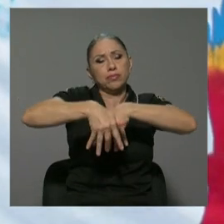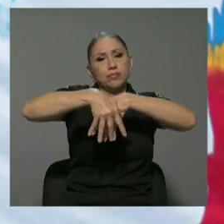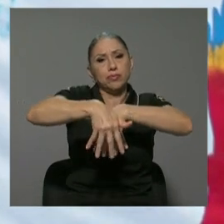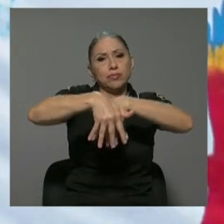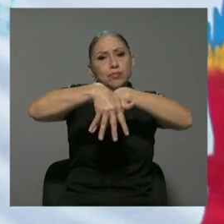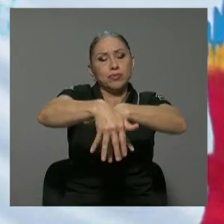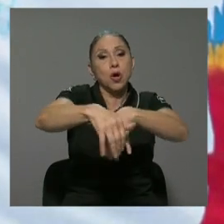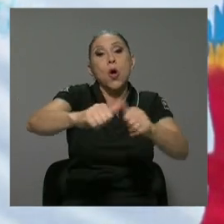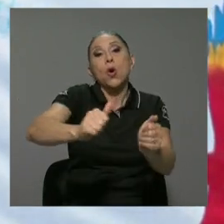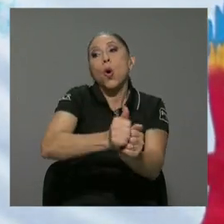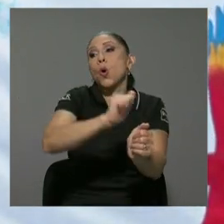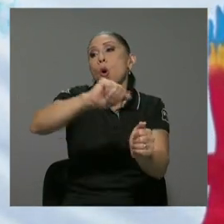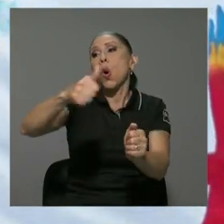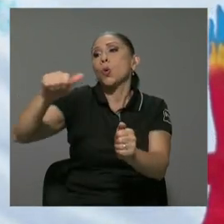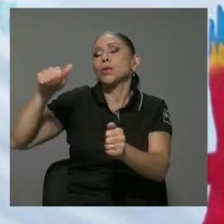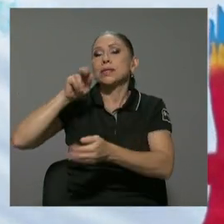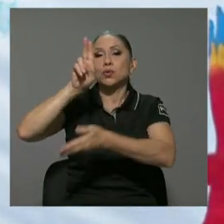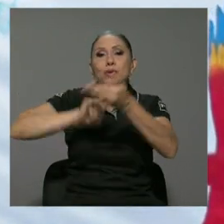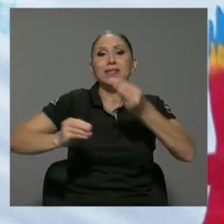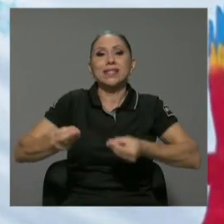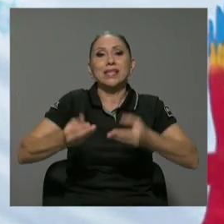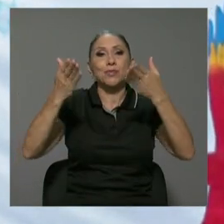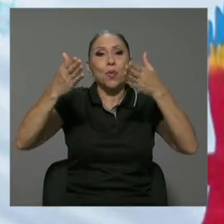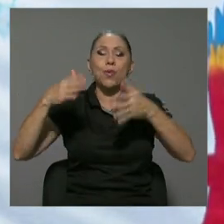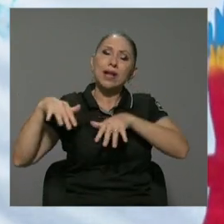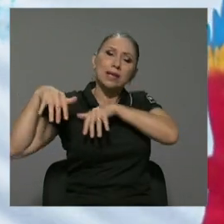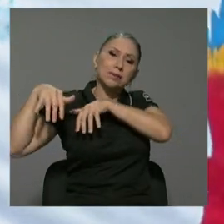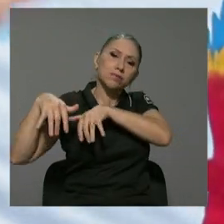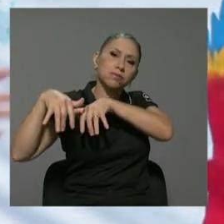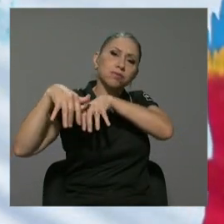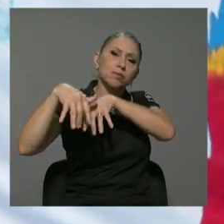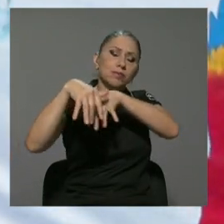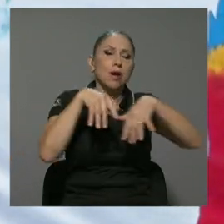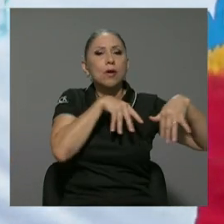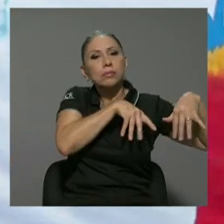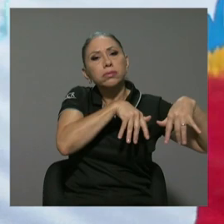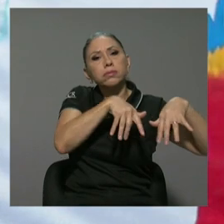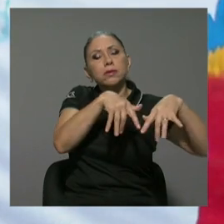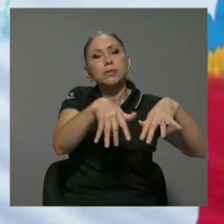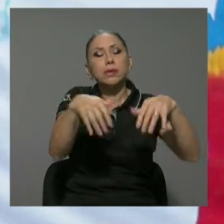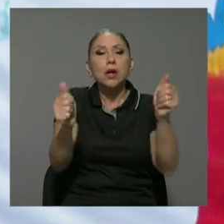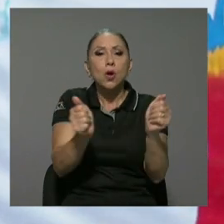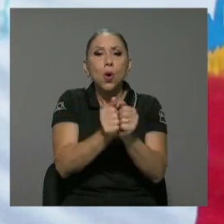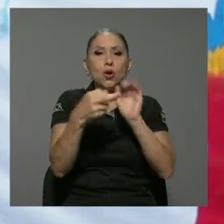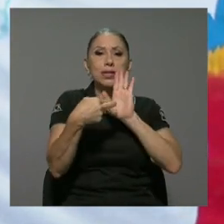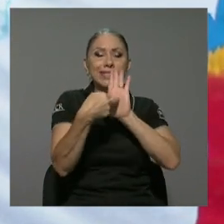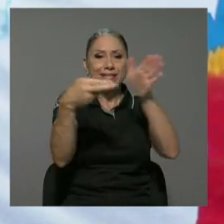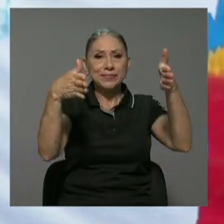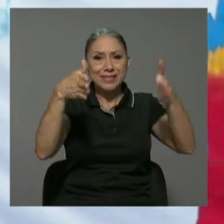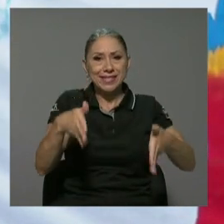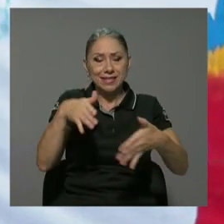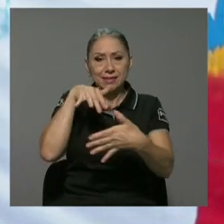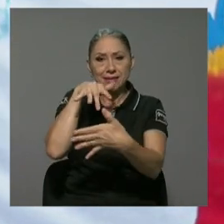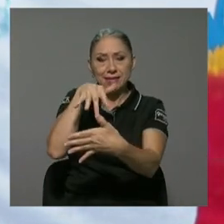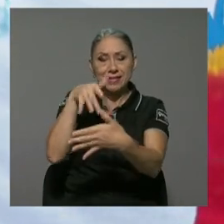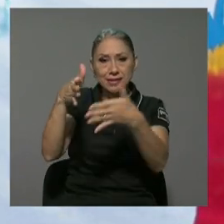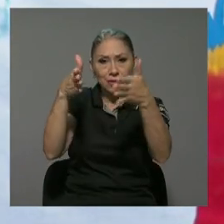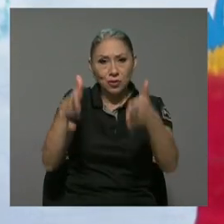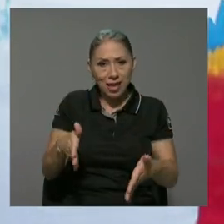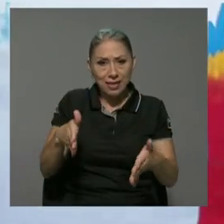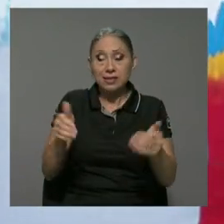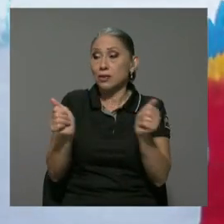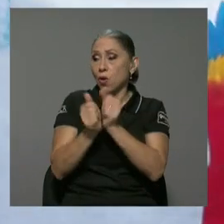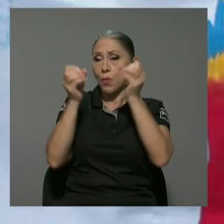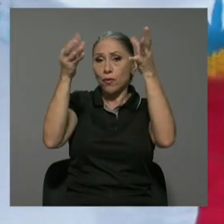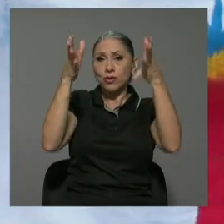con otras universidades públicas y representantes también estudiantiles y profesores